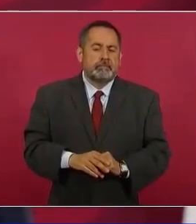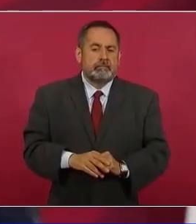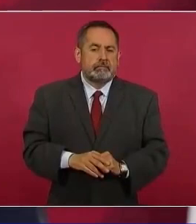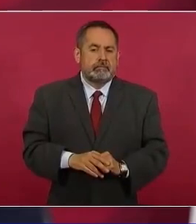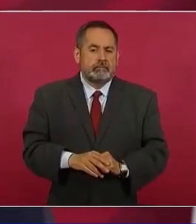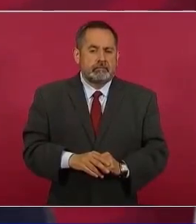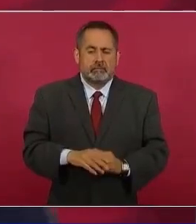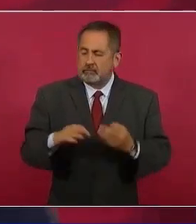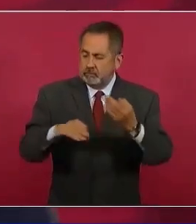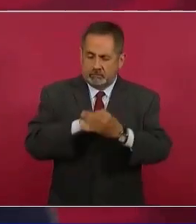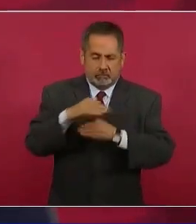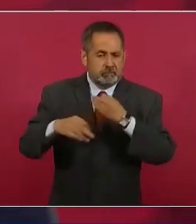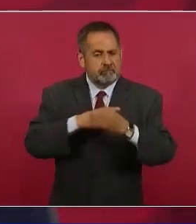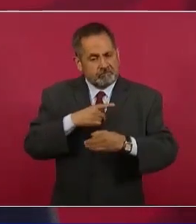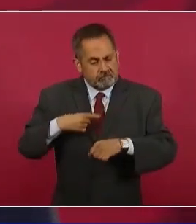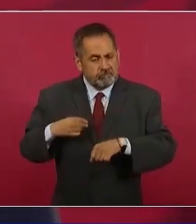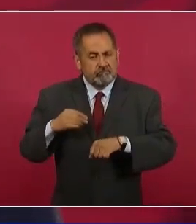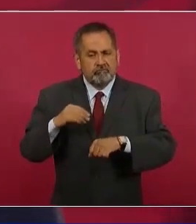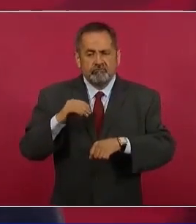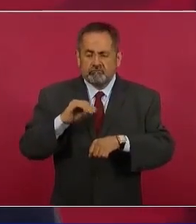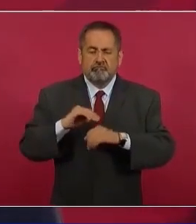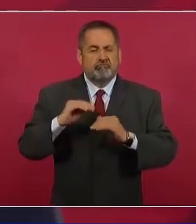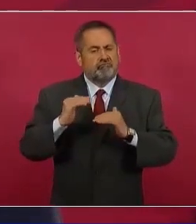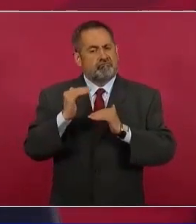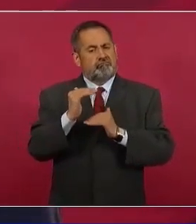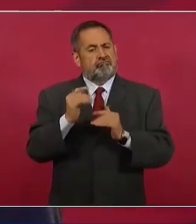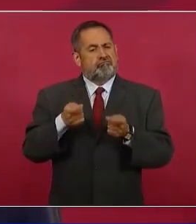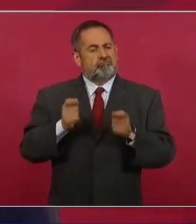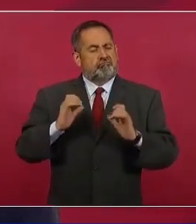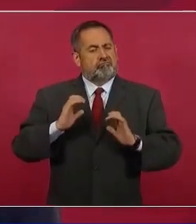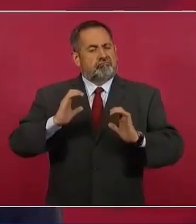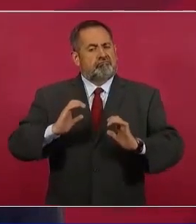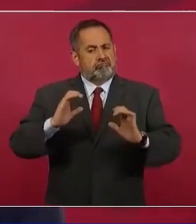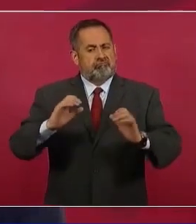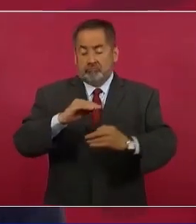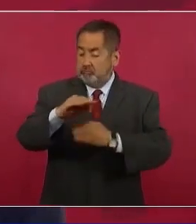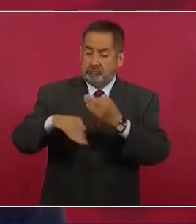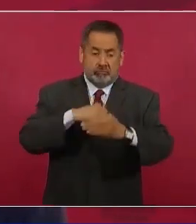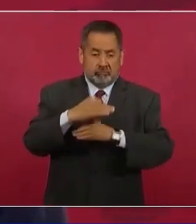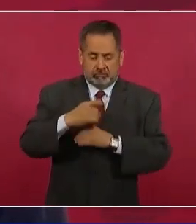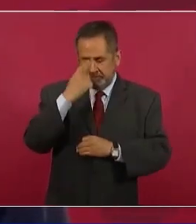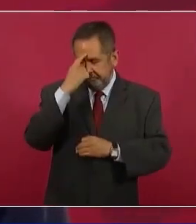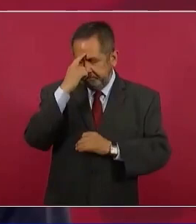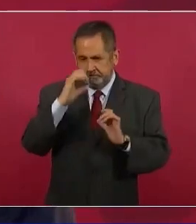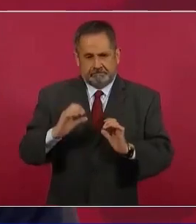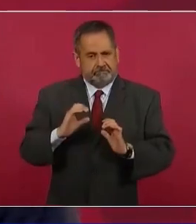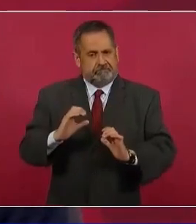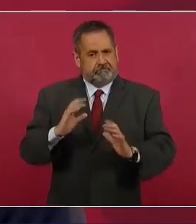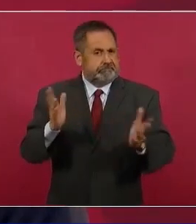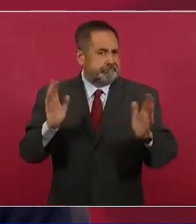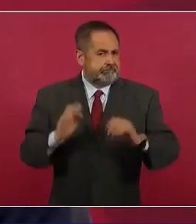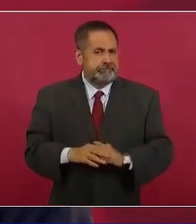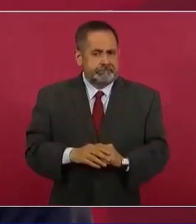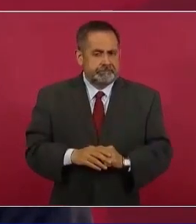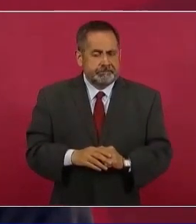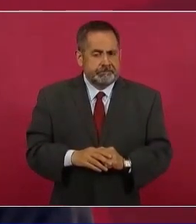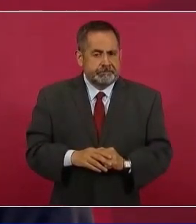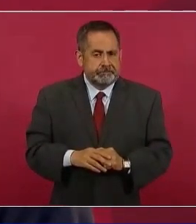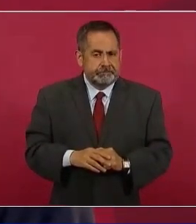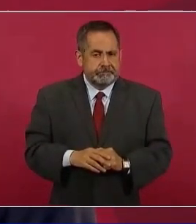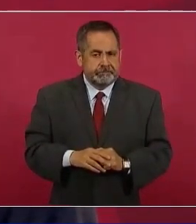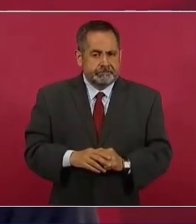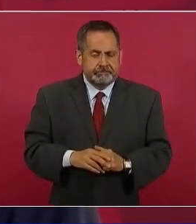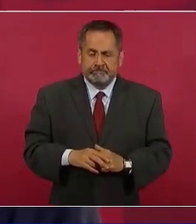Entonces, todos tenemos que autolimitarnos, todos. Y no dejar